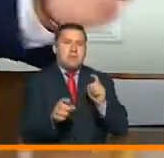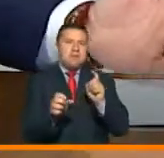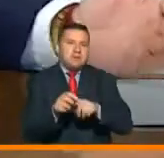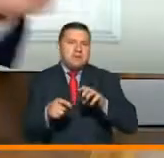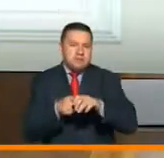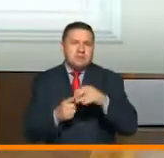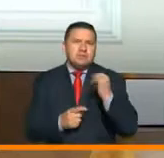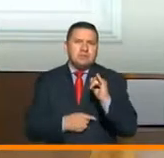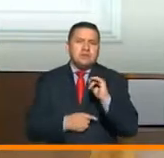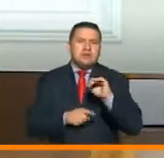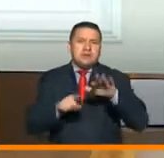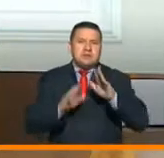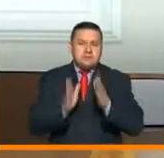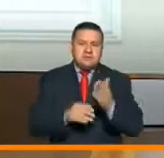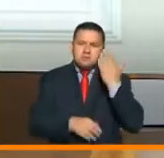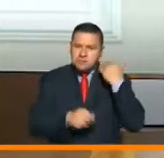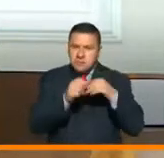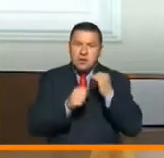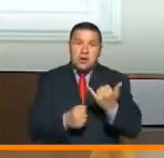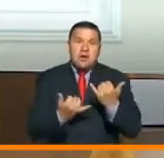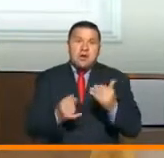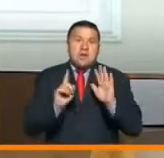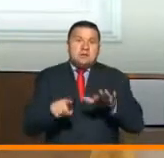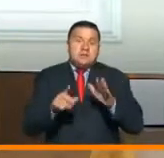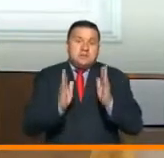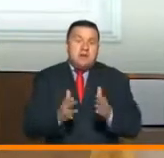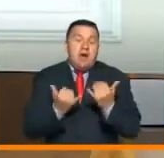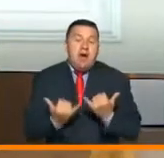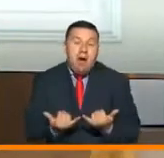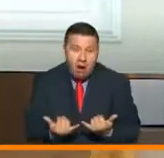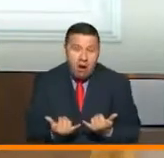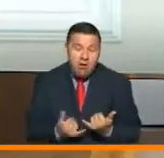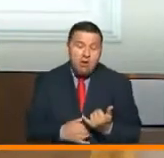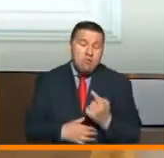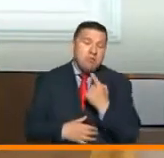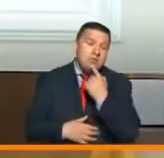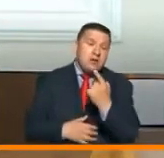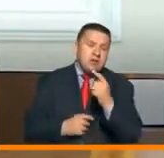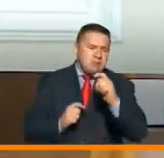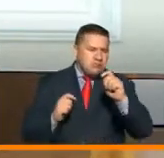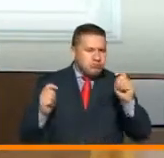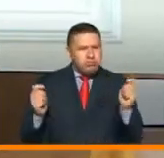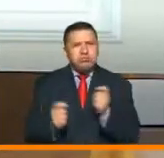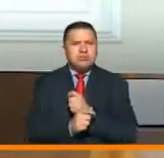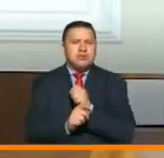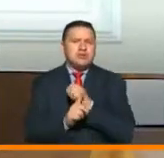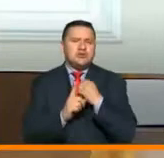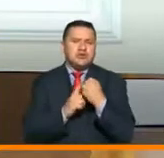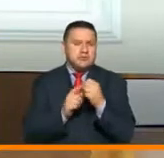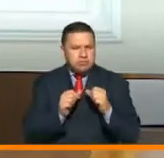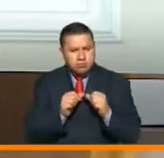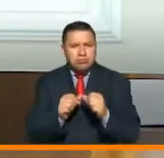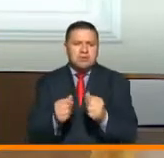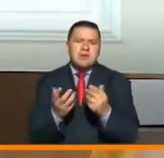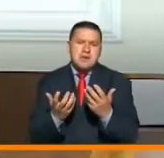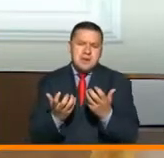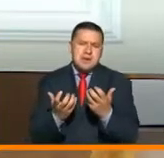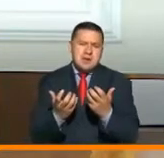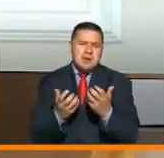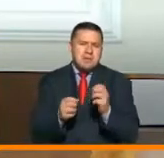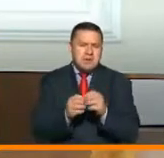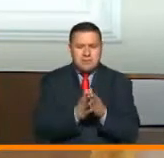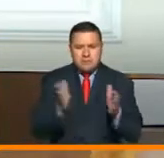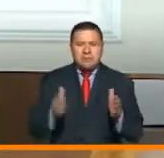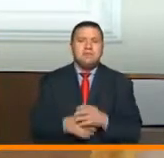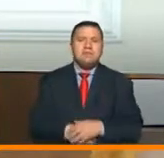Lo tuvimos el semestre pasado, lo tenemos este semestre y también, de hecho, en la transformación social sostenible queremos